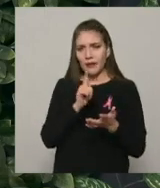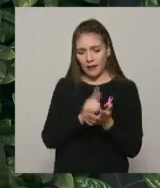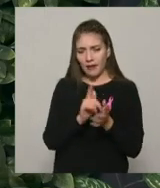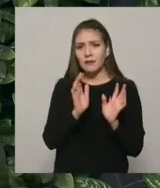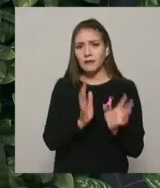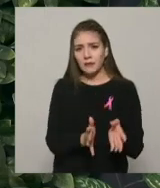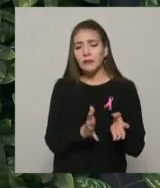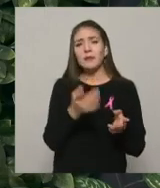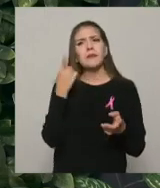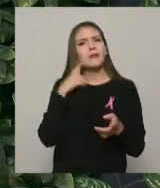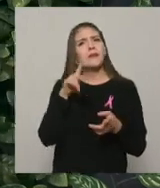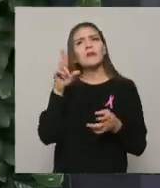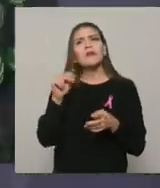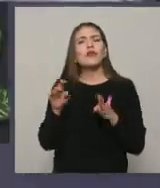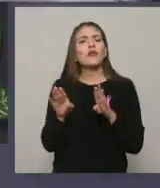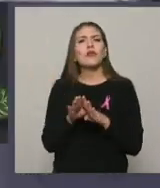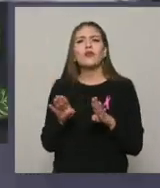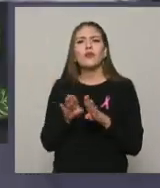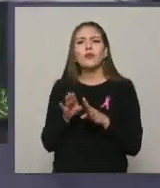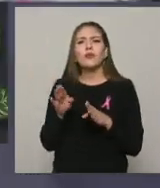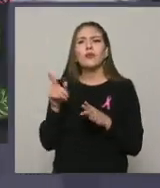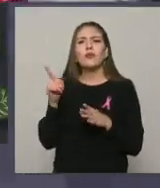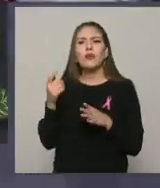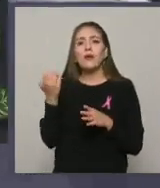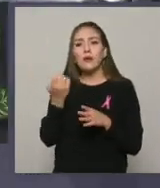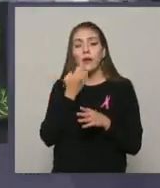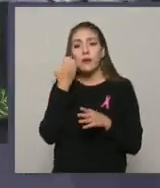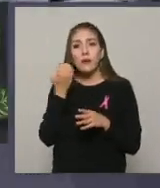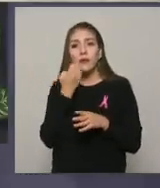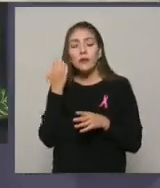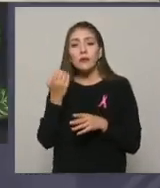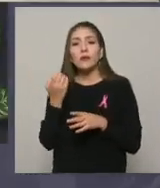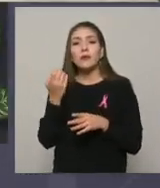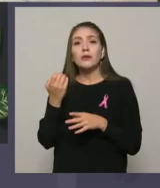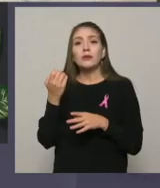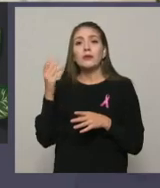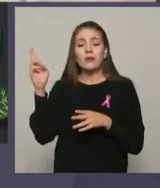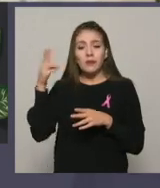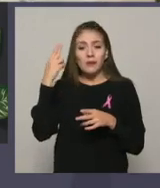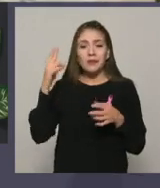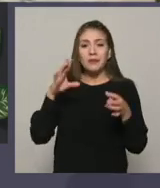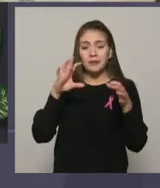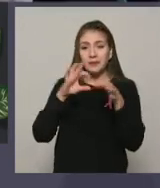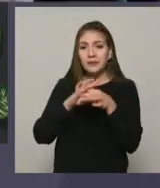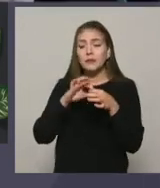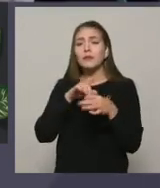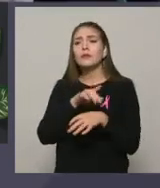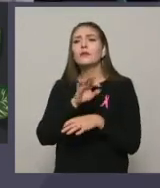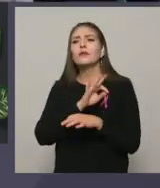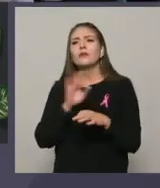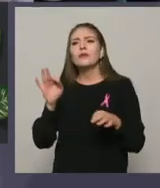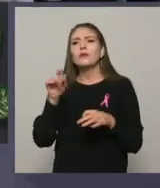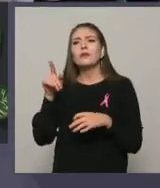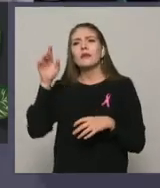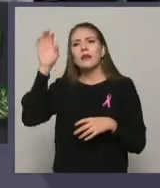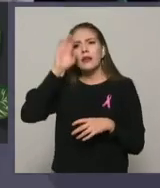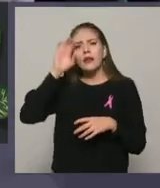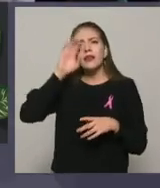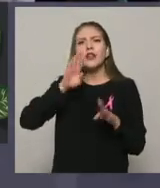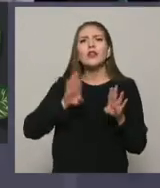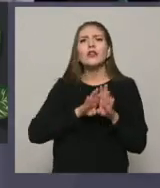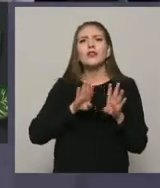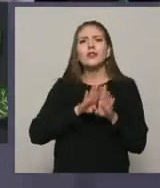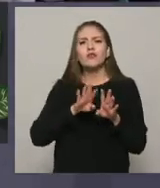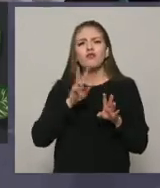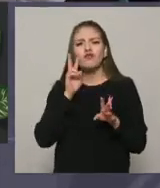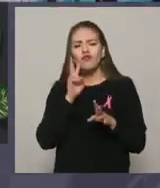un acercamiento con la academia para que los académicos, los científicos puedan ver de qué manera